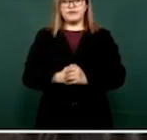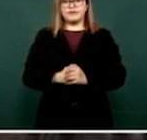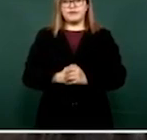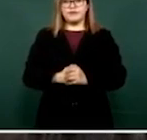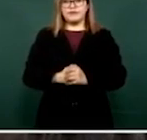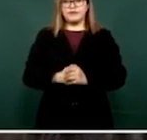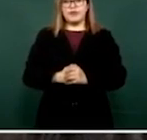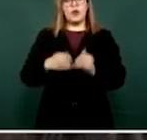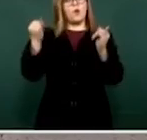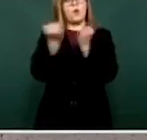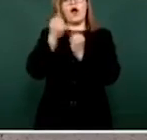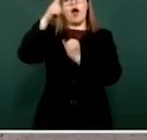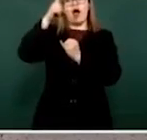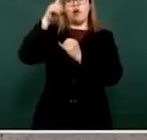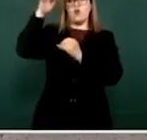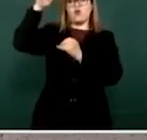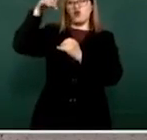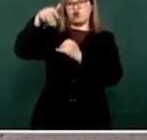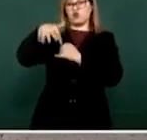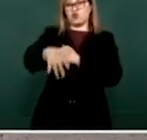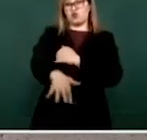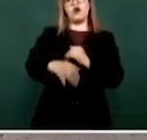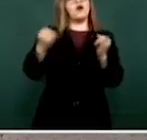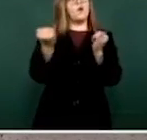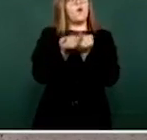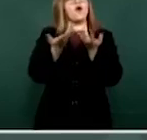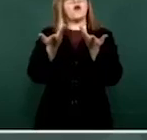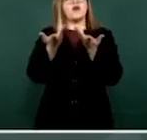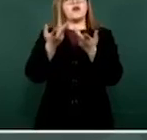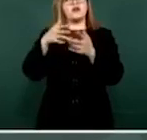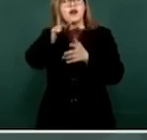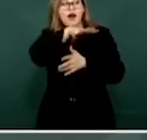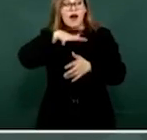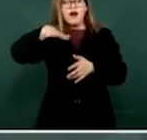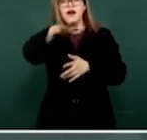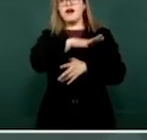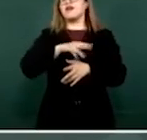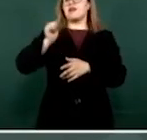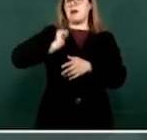Las cascadas, las zonas arqueológicas,